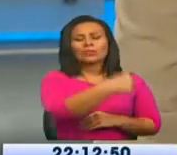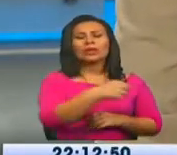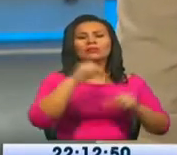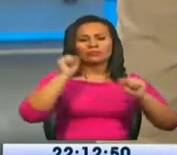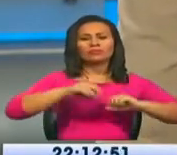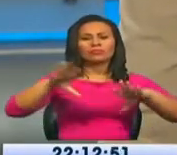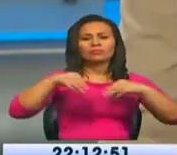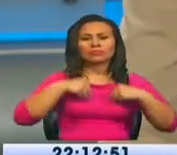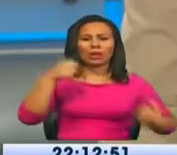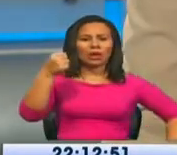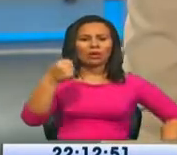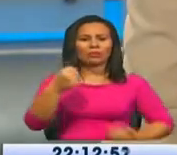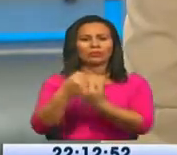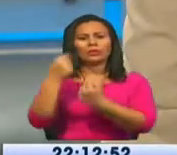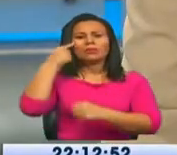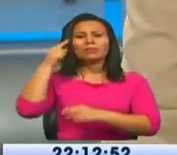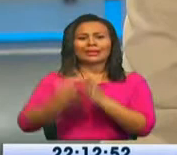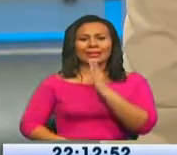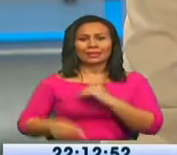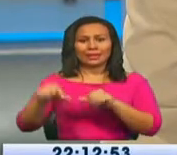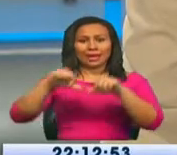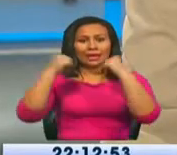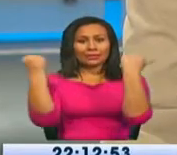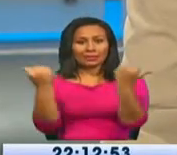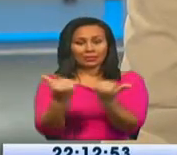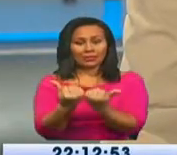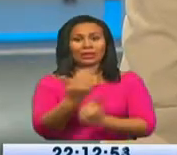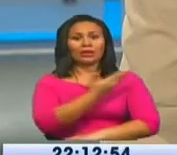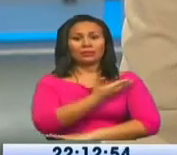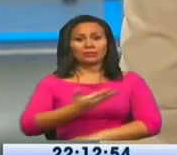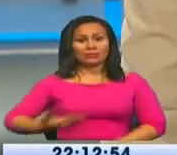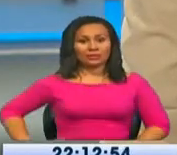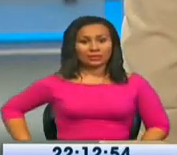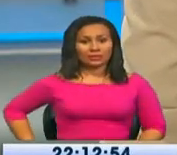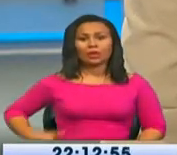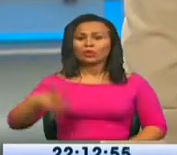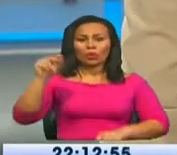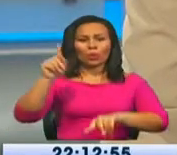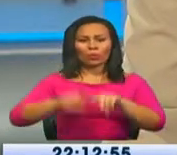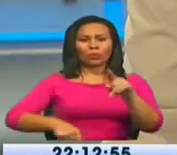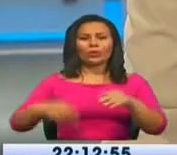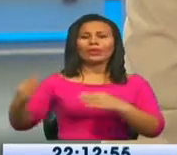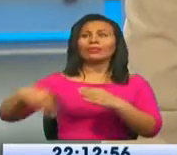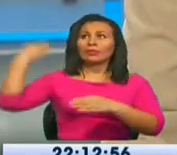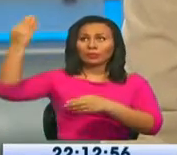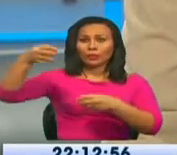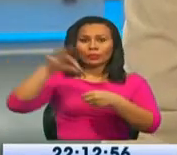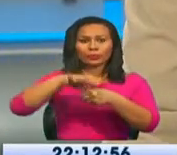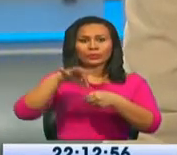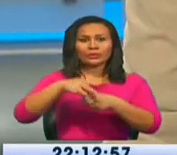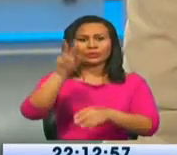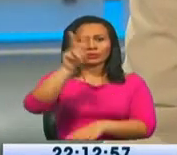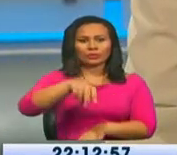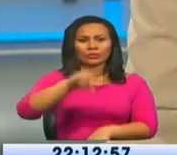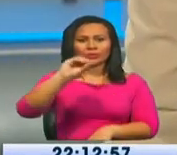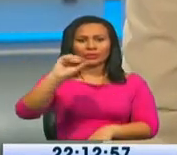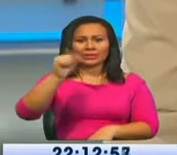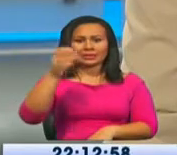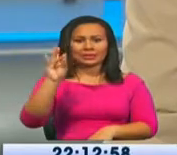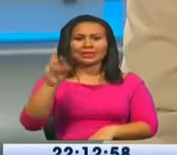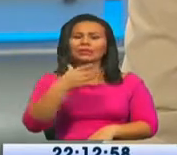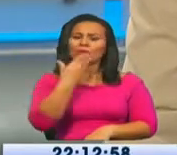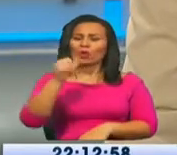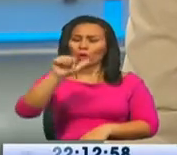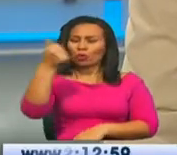a la reelección para que asambleístas y el primer mandatario del país no puedan postularse para las elecciones del 2017, mientras que